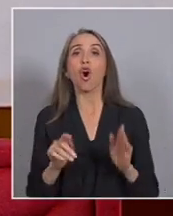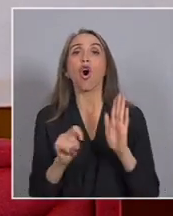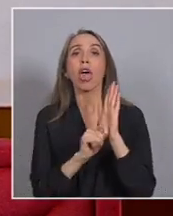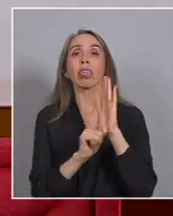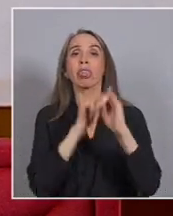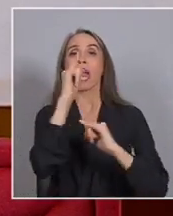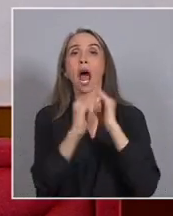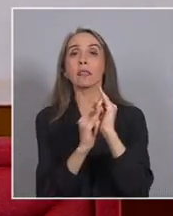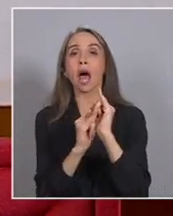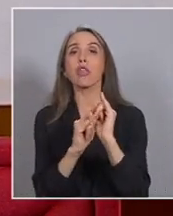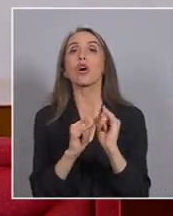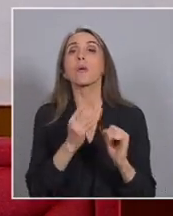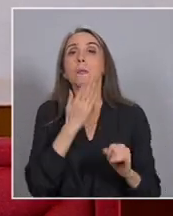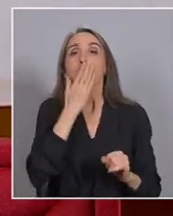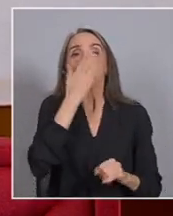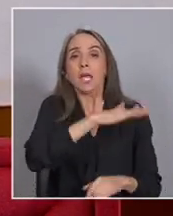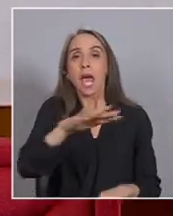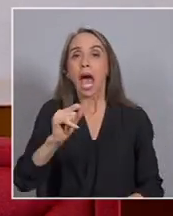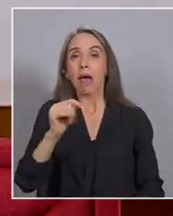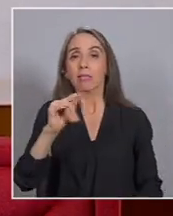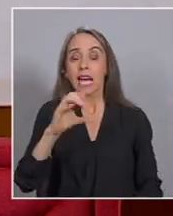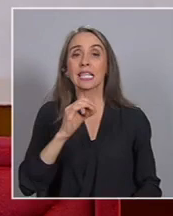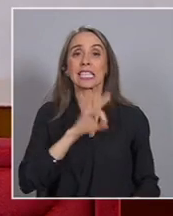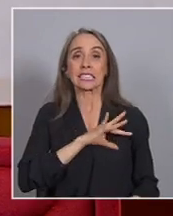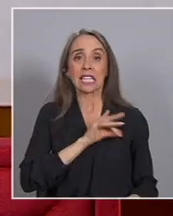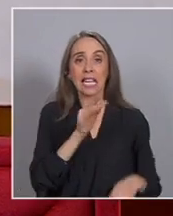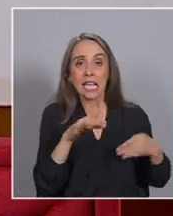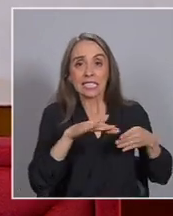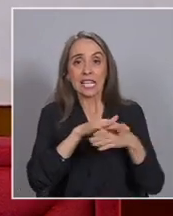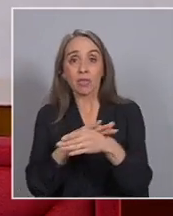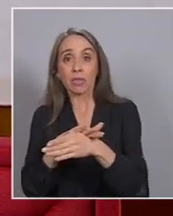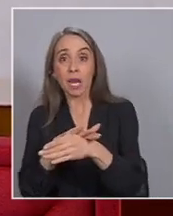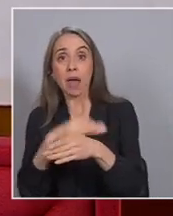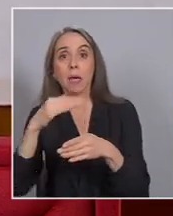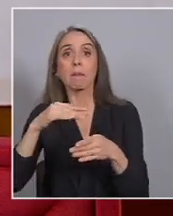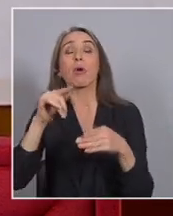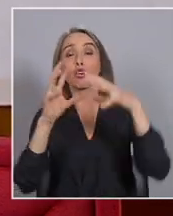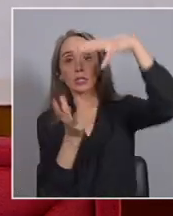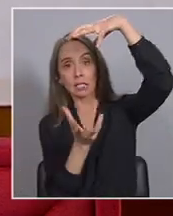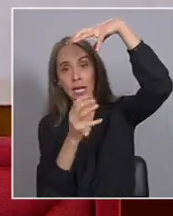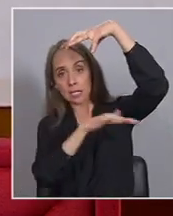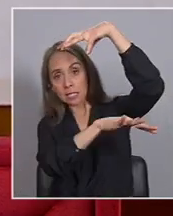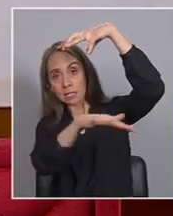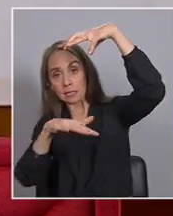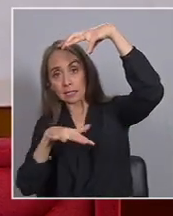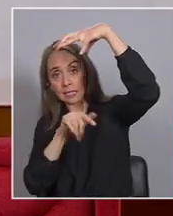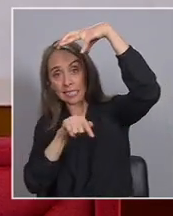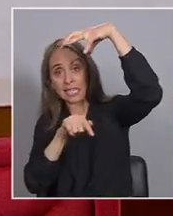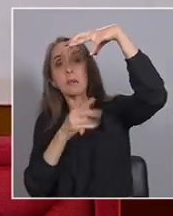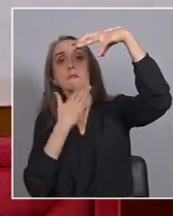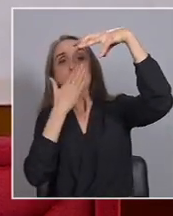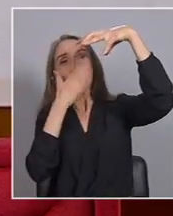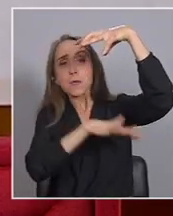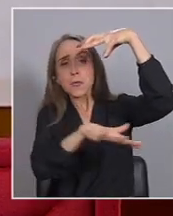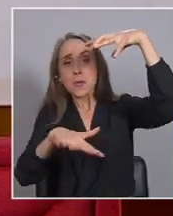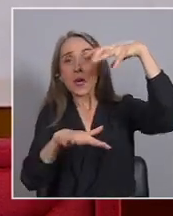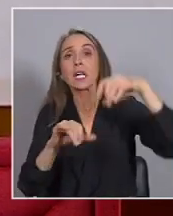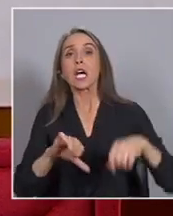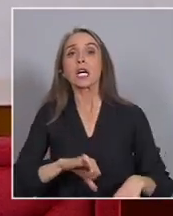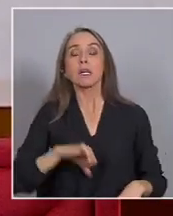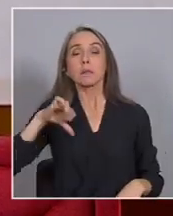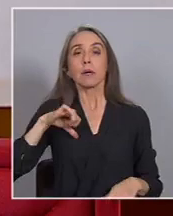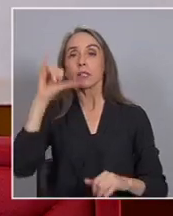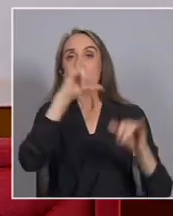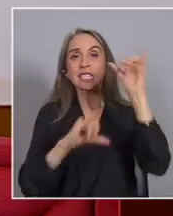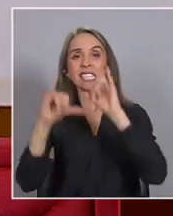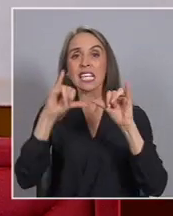además una de las pocas vías de entrada estratégica a este continente de ciencia y de paz. Por eso me enorgullece